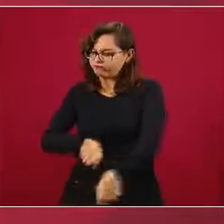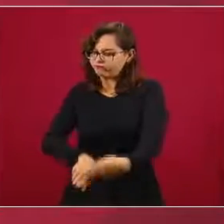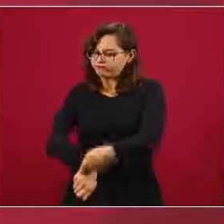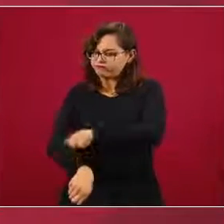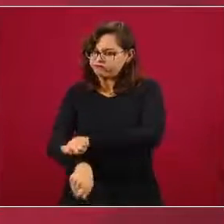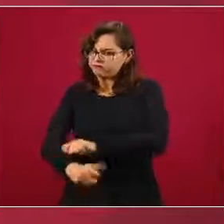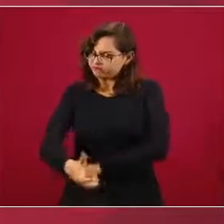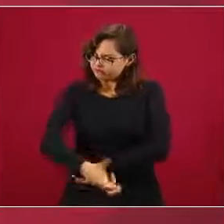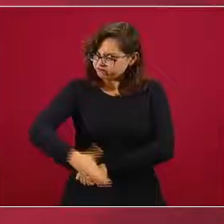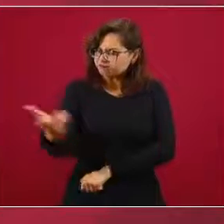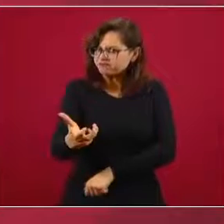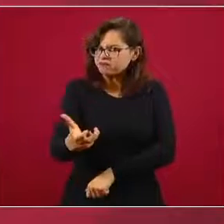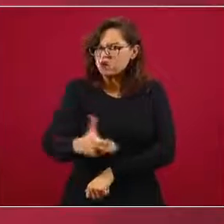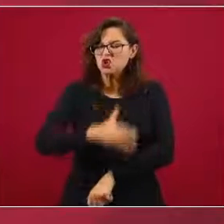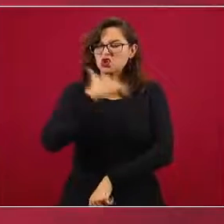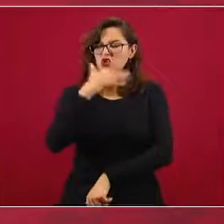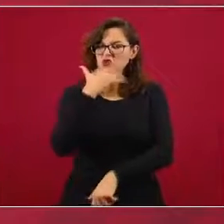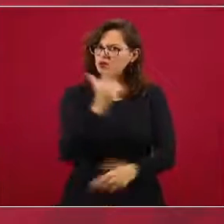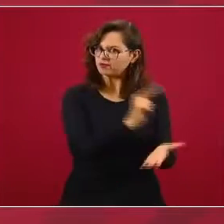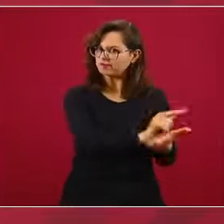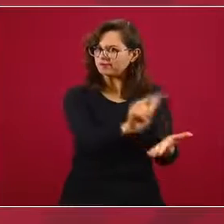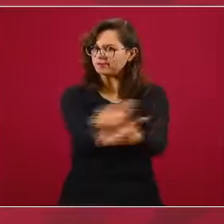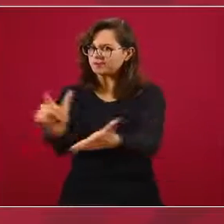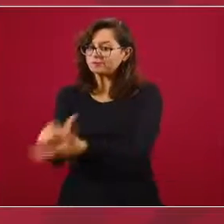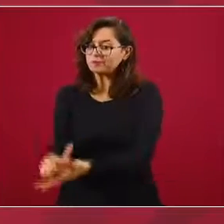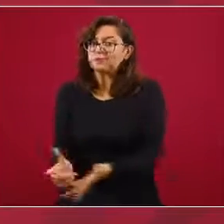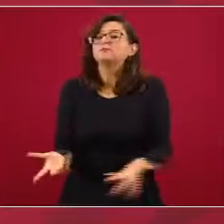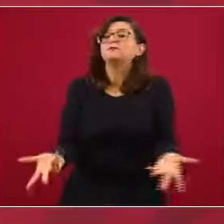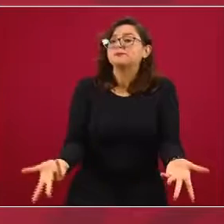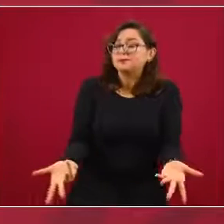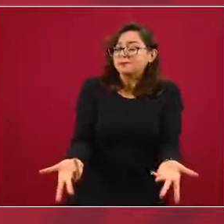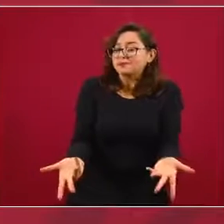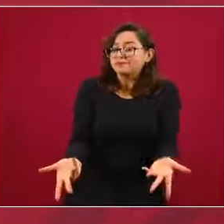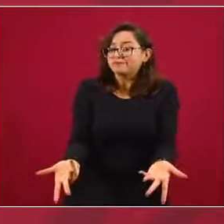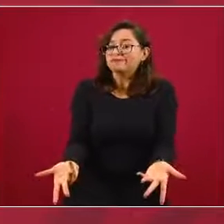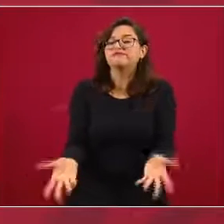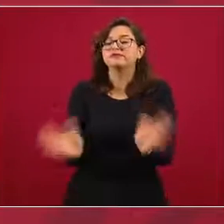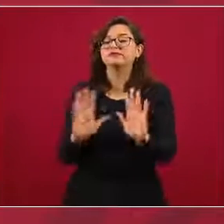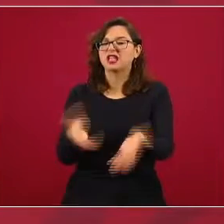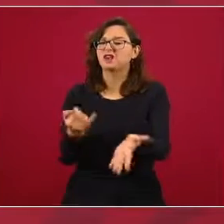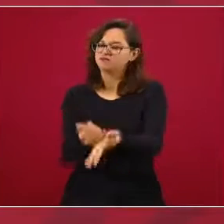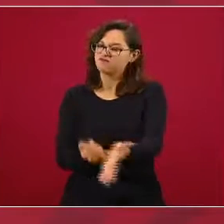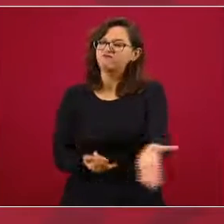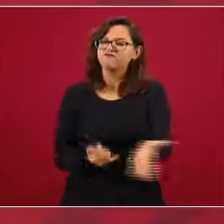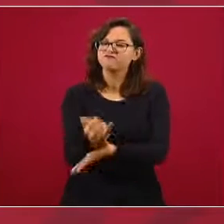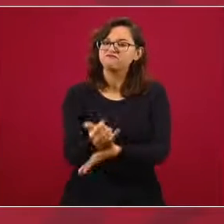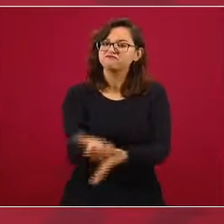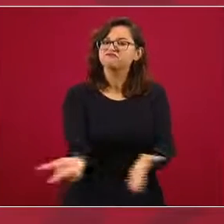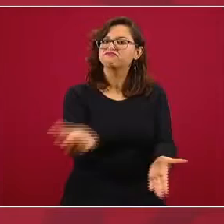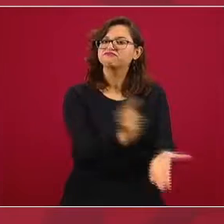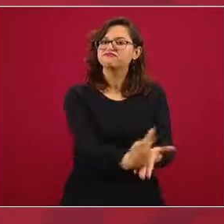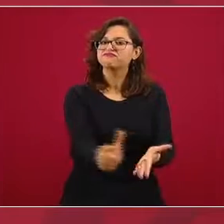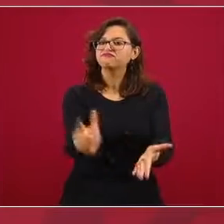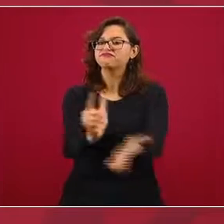de corrupción el país? La decisión está tomada, vamos a limpiar de corrupción.